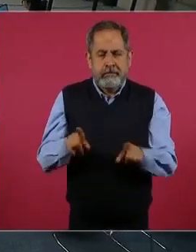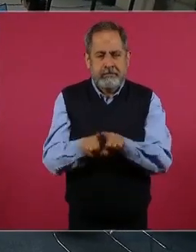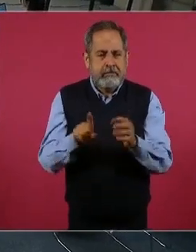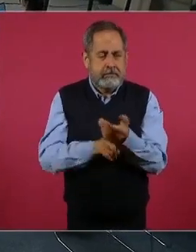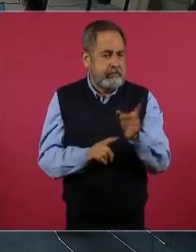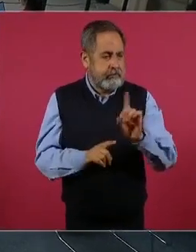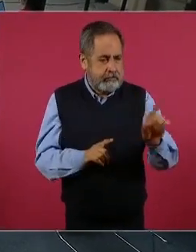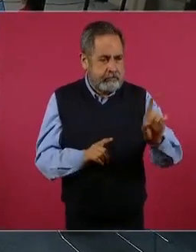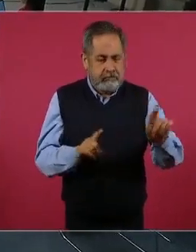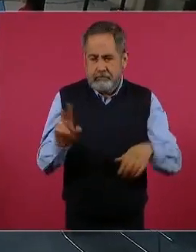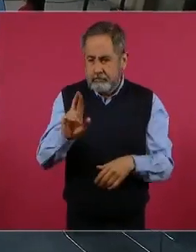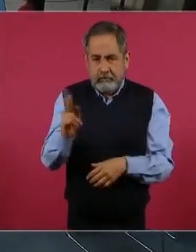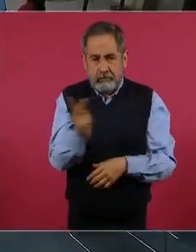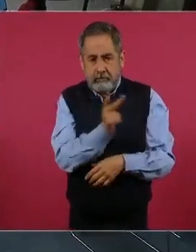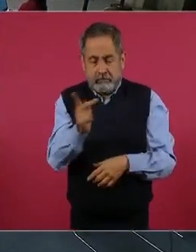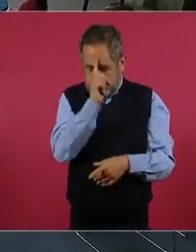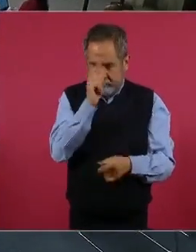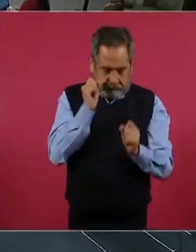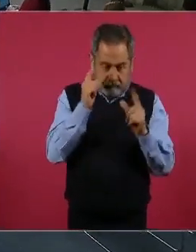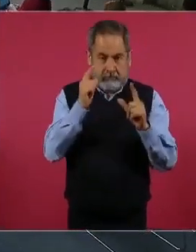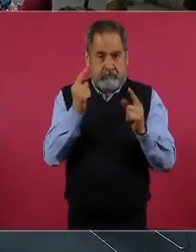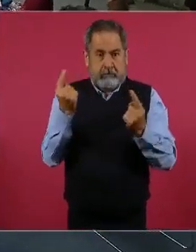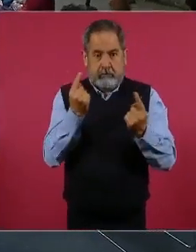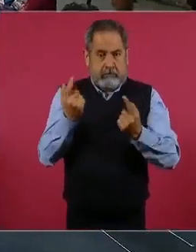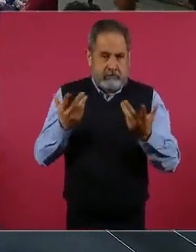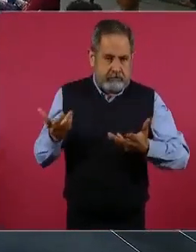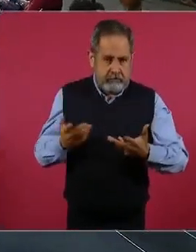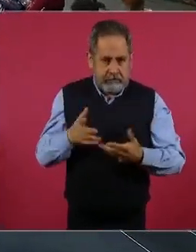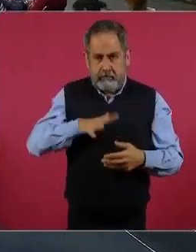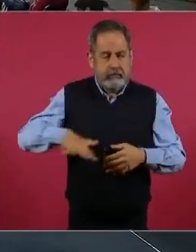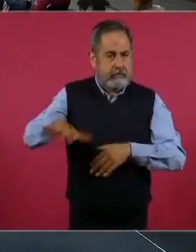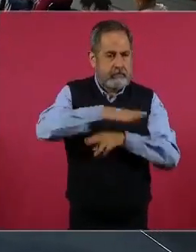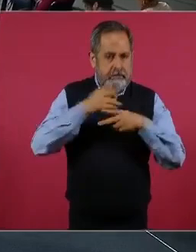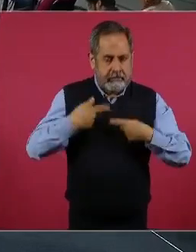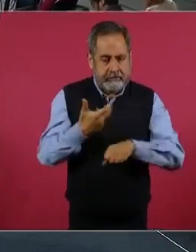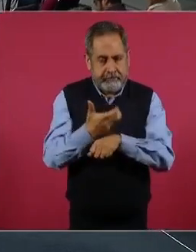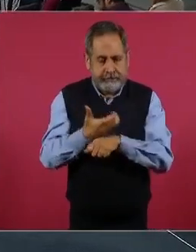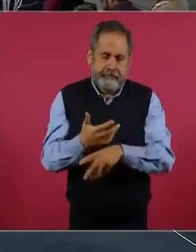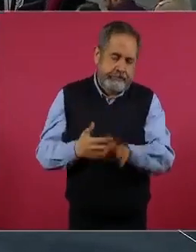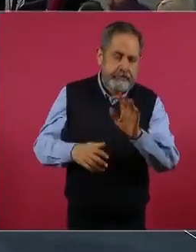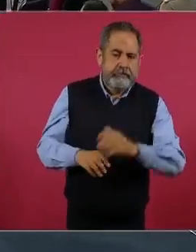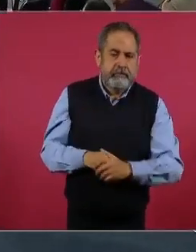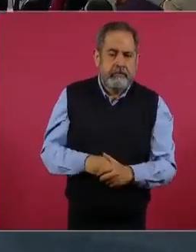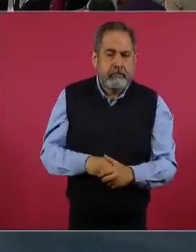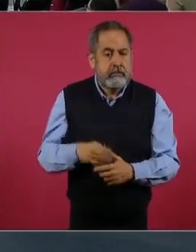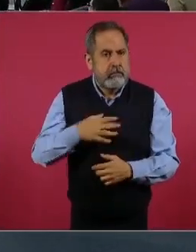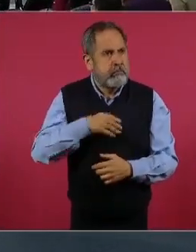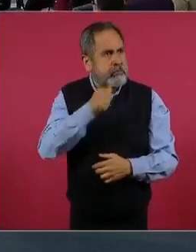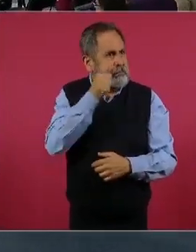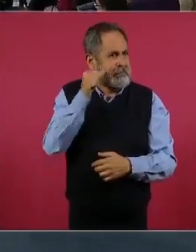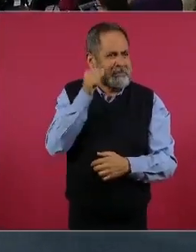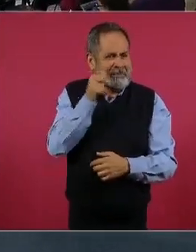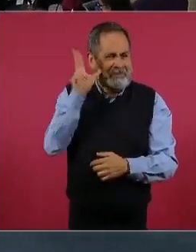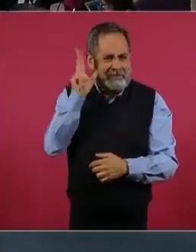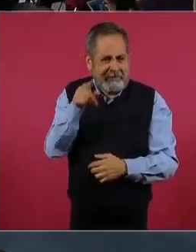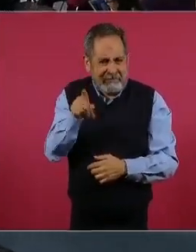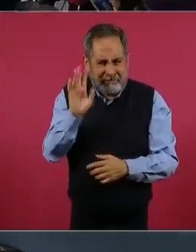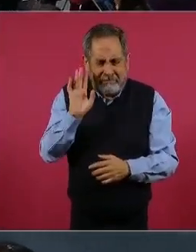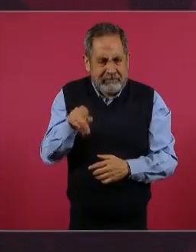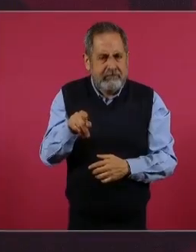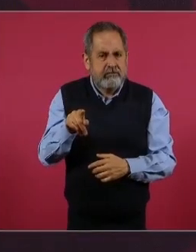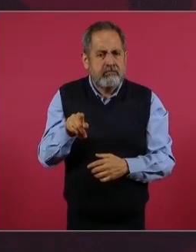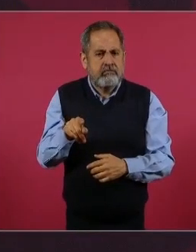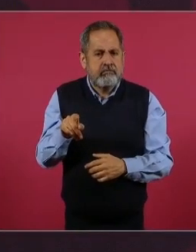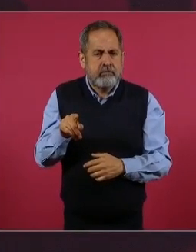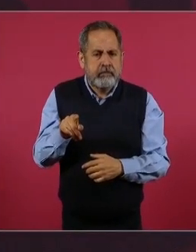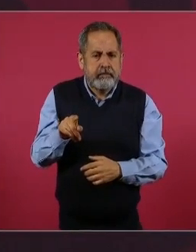demócratas y para los republicanos, para los estadounidenses. Yo ayer, antier,